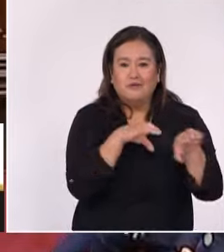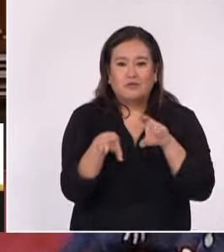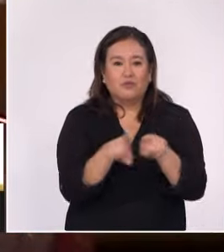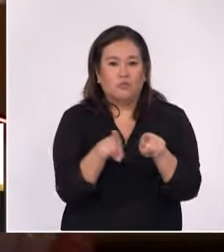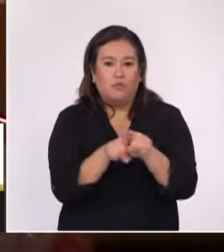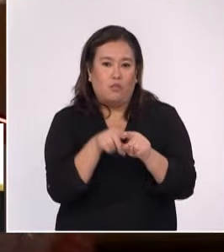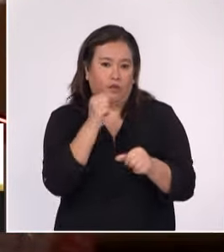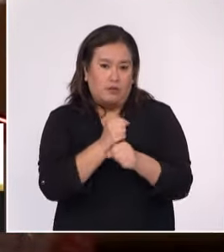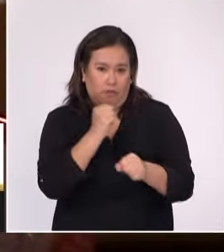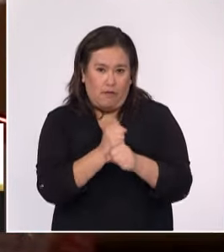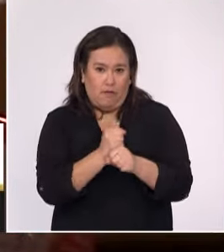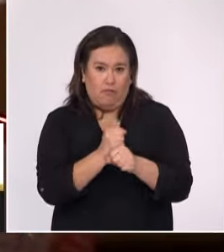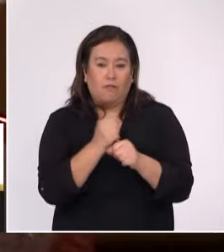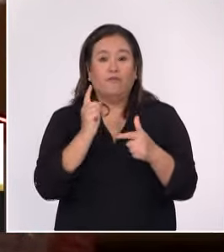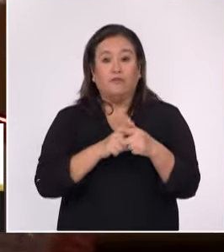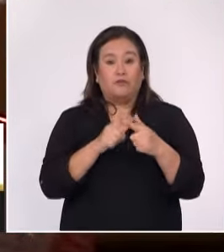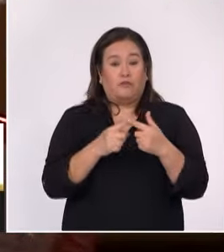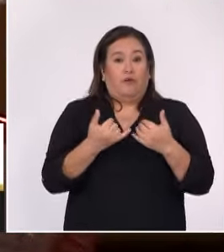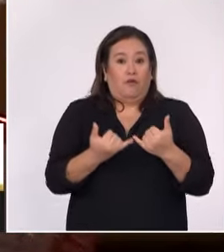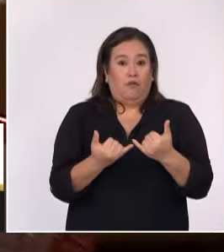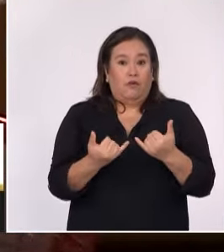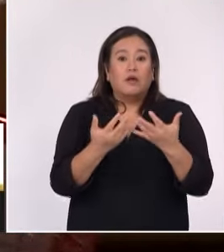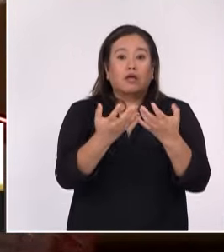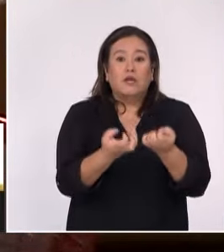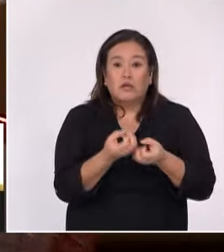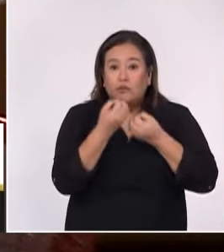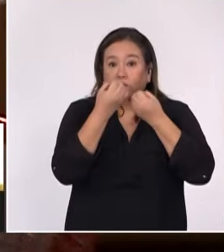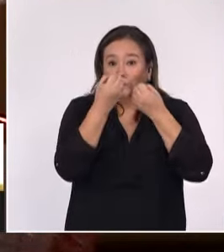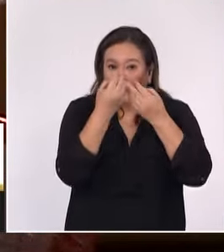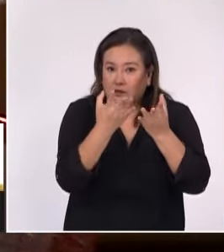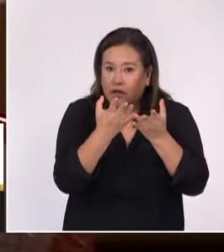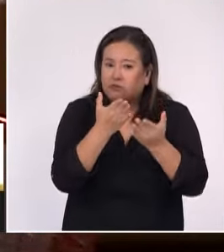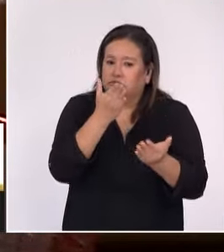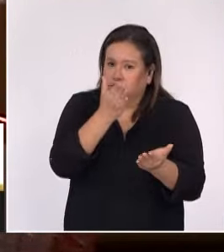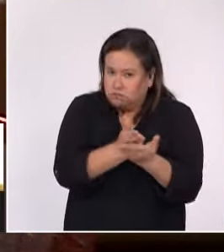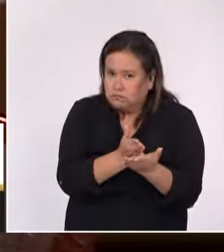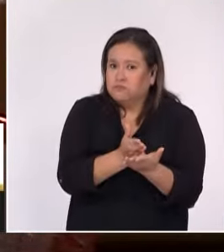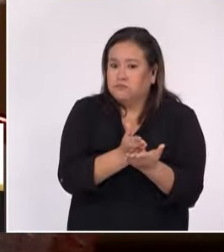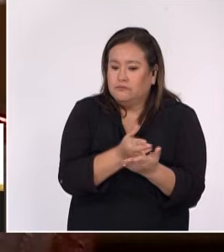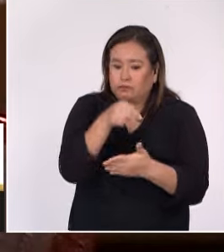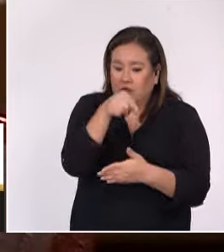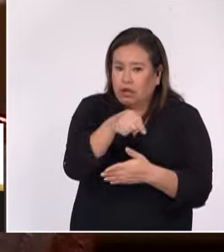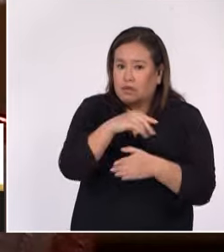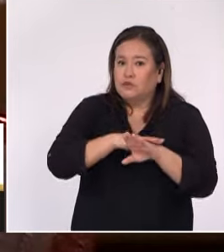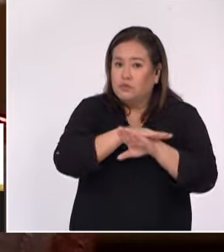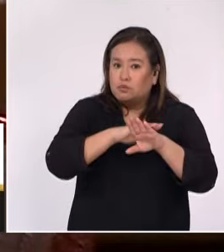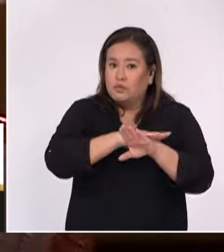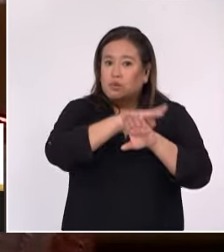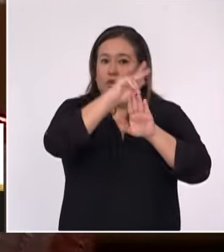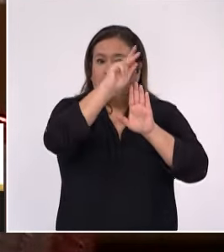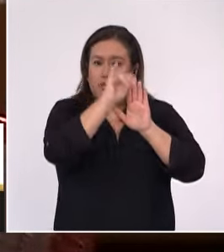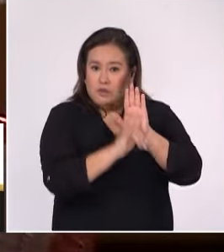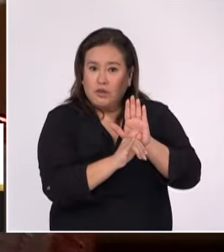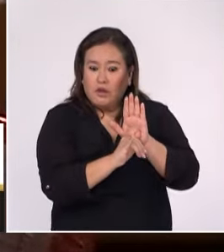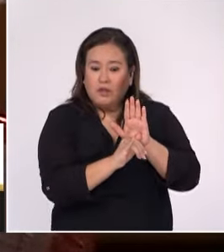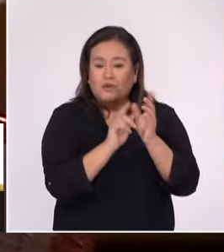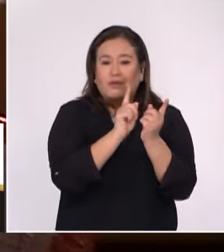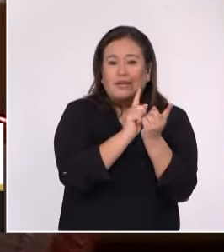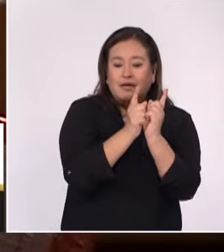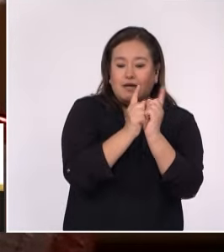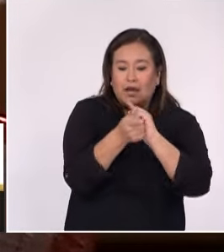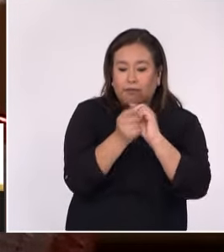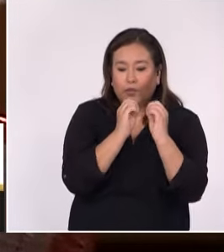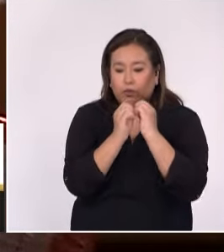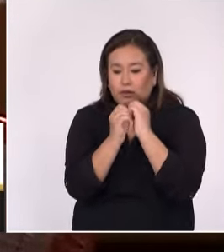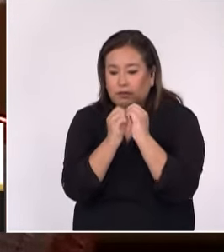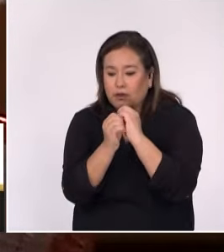administrativos. Desde ya, quiero señalar enfáticamente que estos proyectos de rediseño y reordenamiento